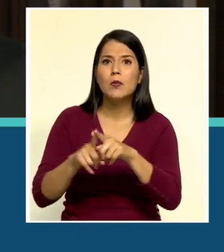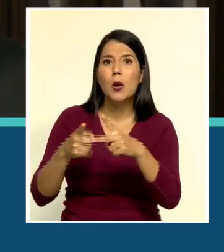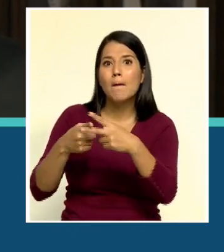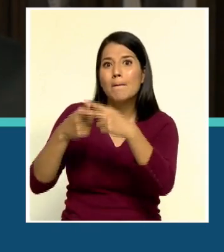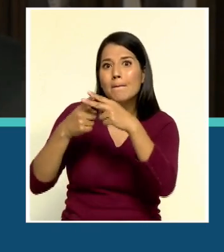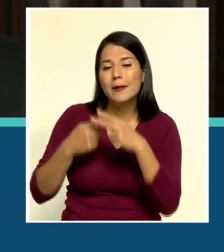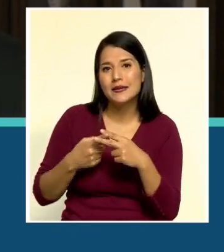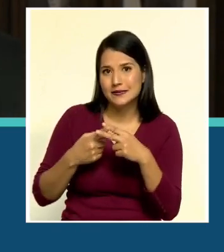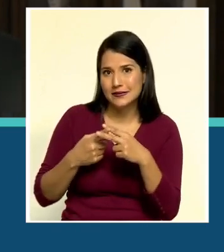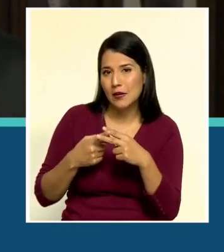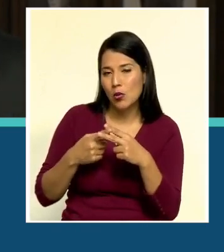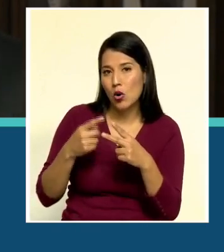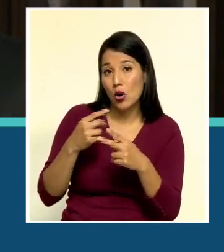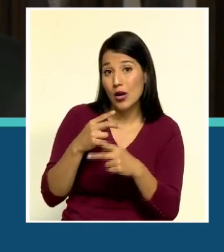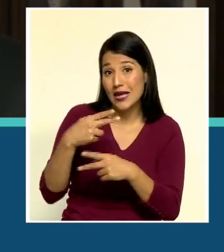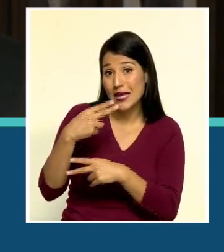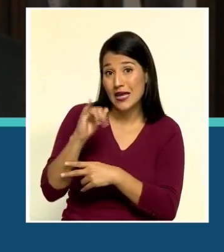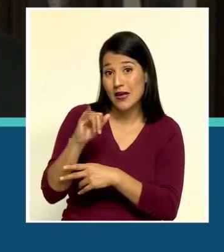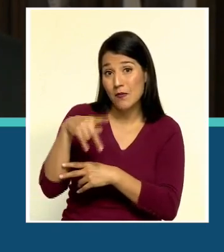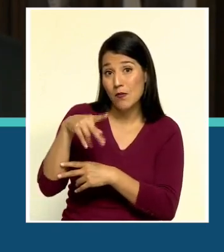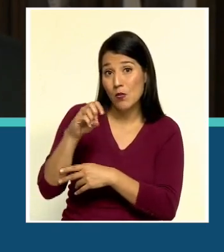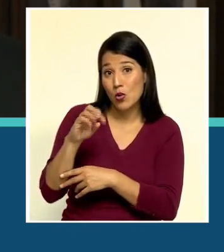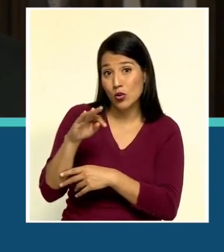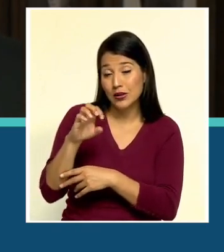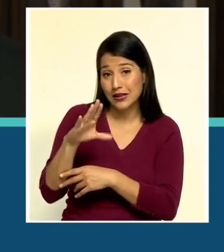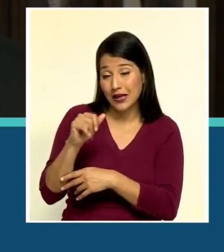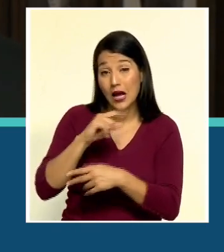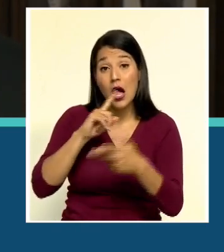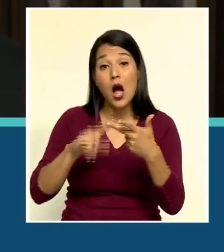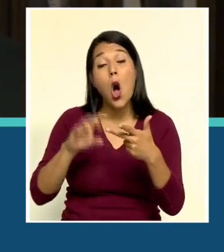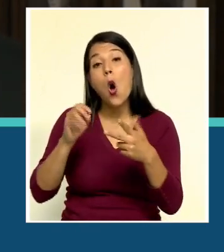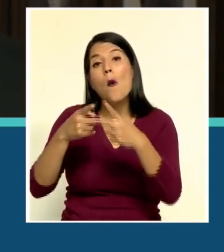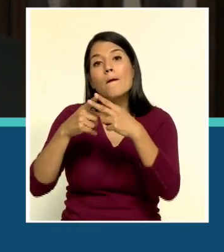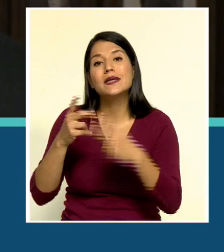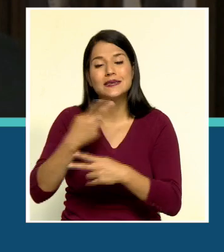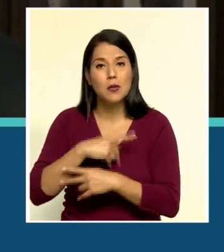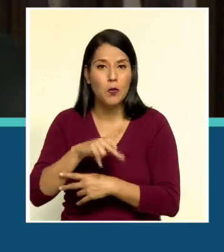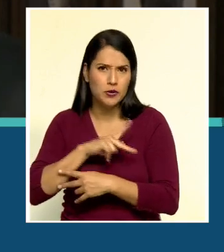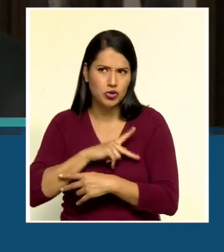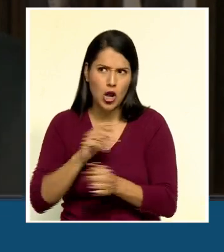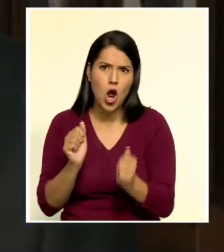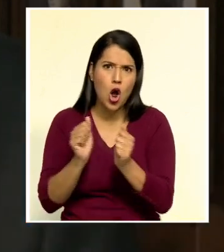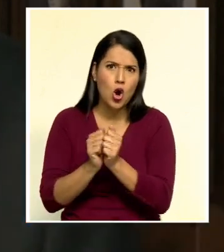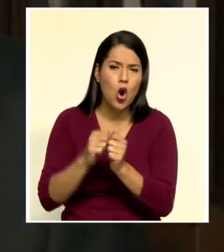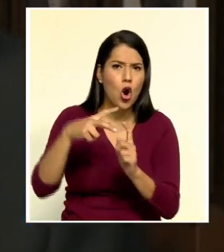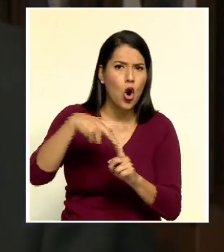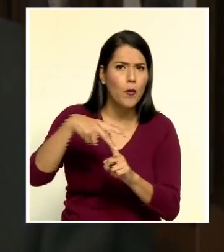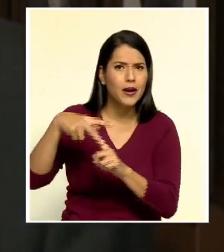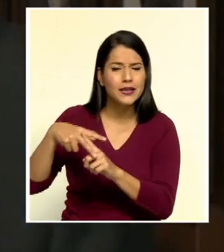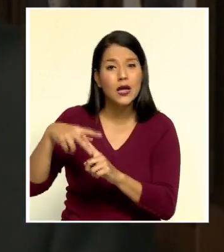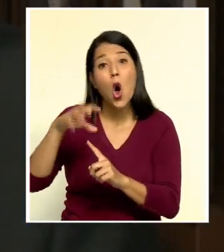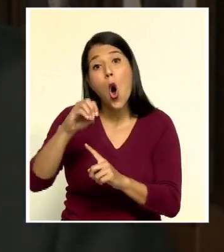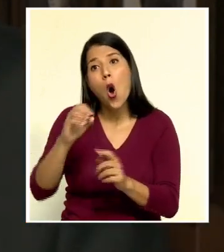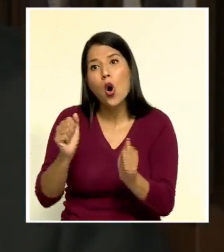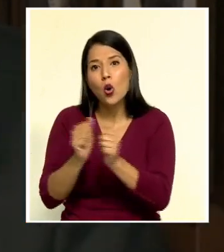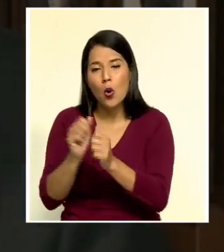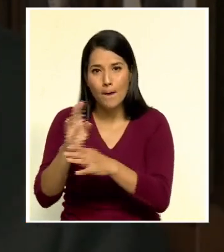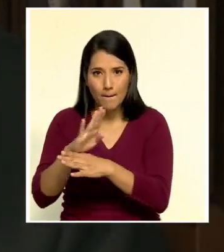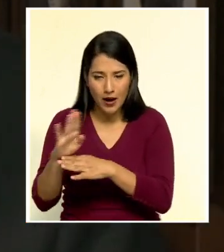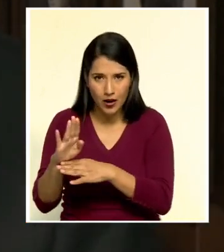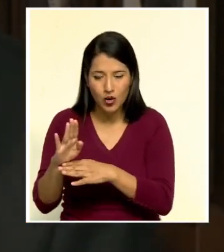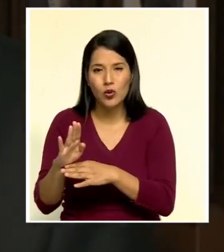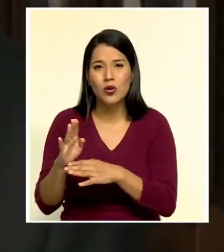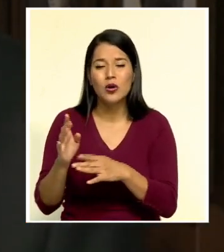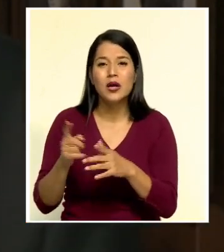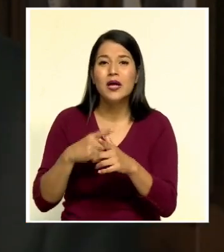empeño y créditos también personales que usted ha adquirido, ¿verdad? Tanto con cooperativas como con prestamistas, que en ese caso tan normal,